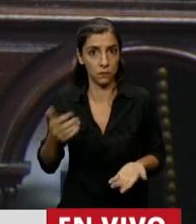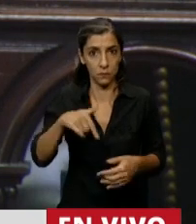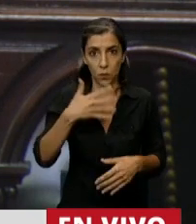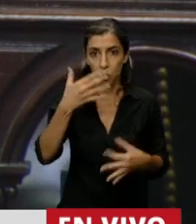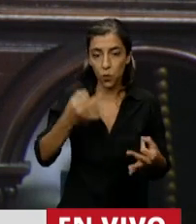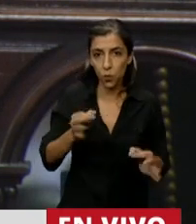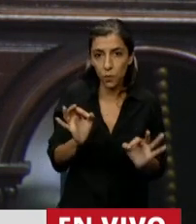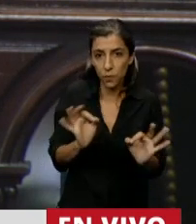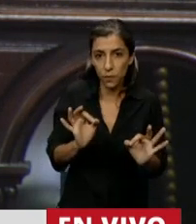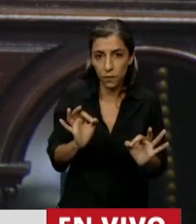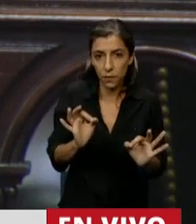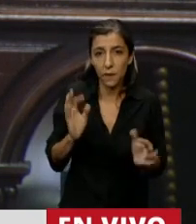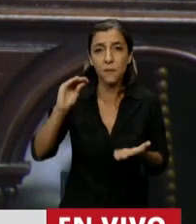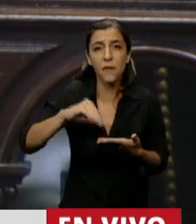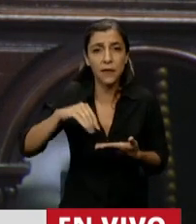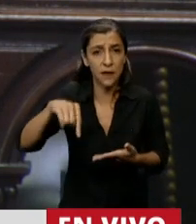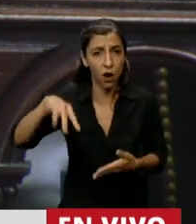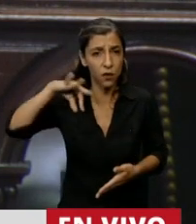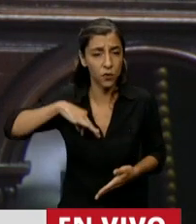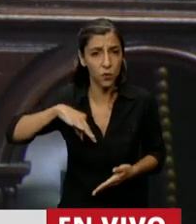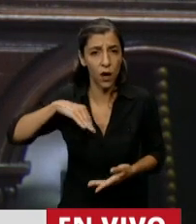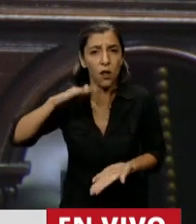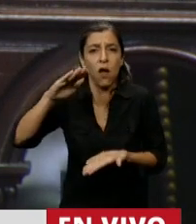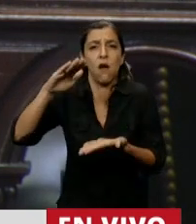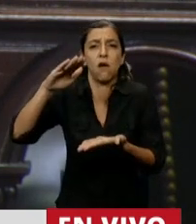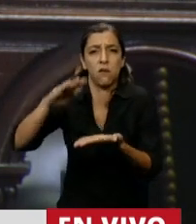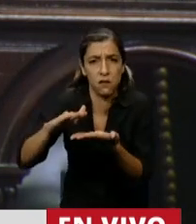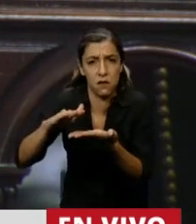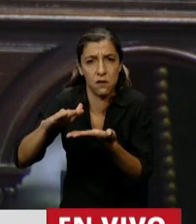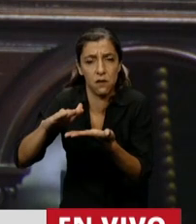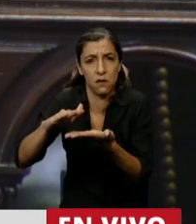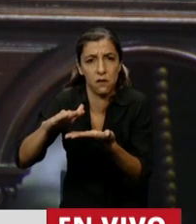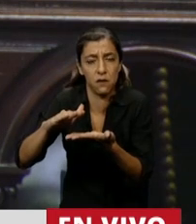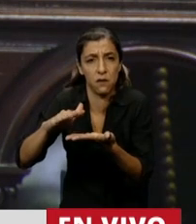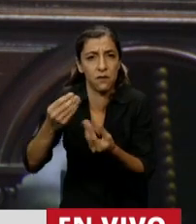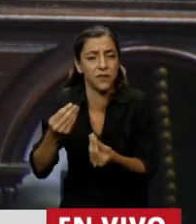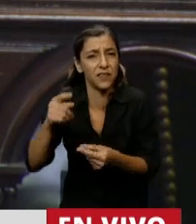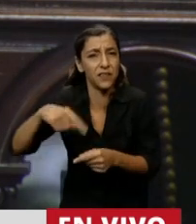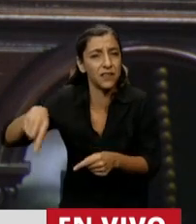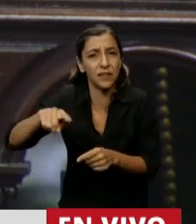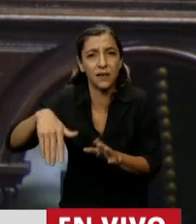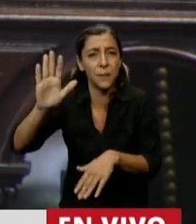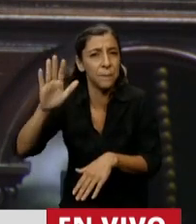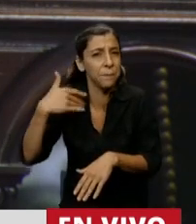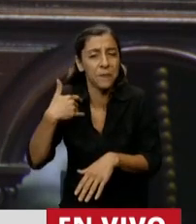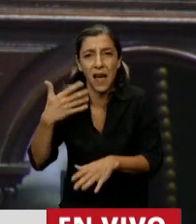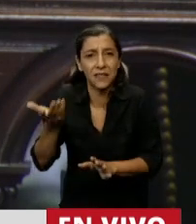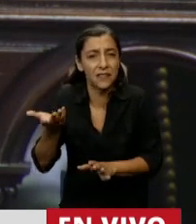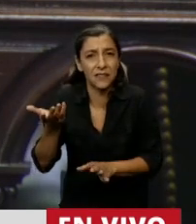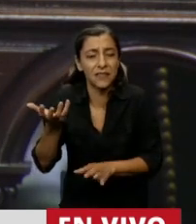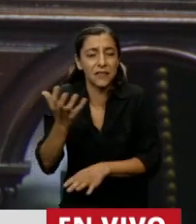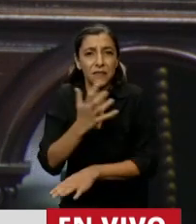adquisitivo a nuestros jubilados. Y a los más pobres, a los más vulnerables, no a los regímenes